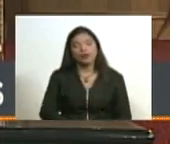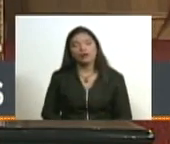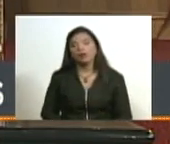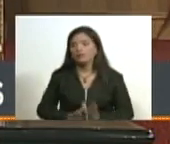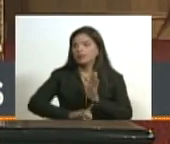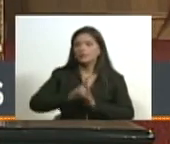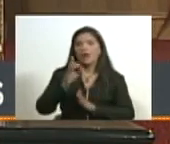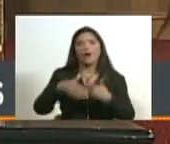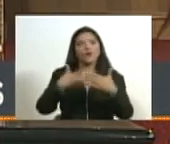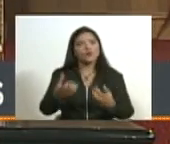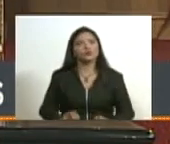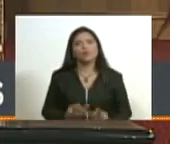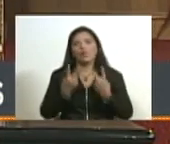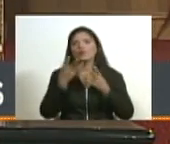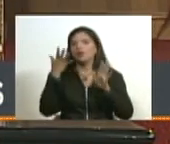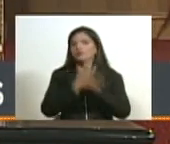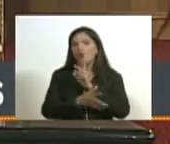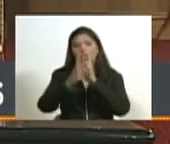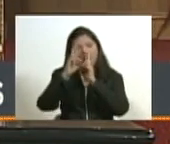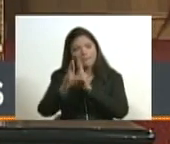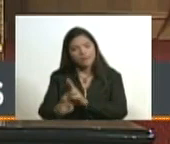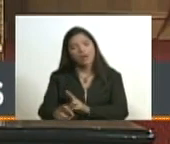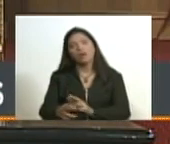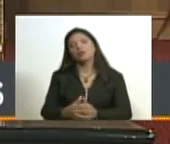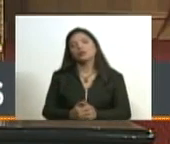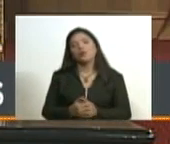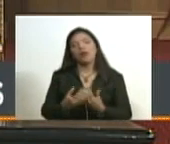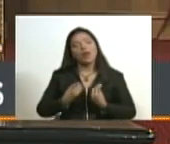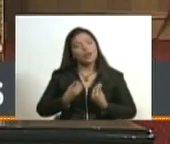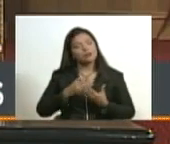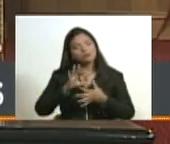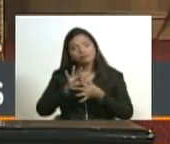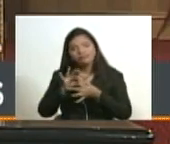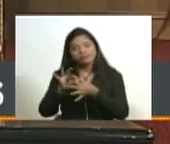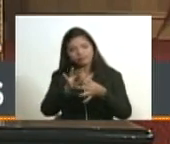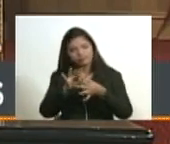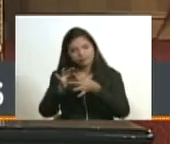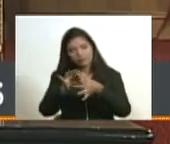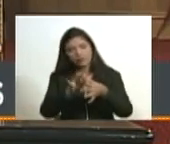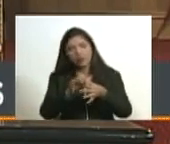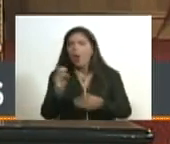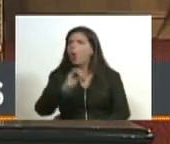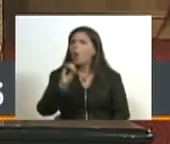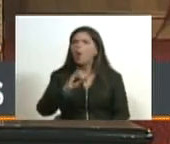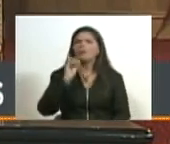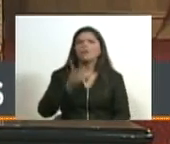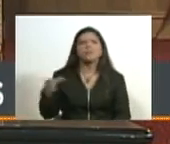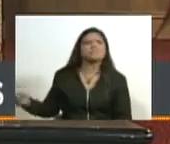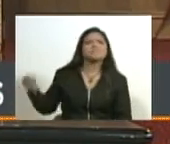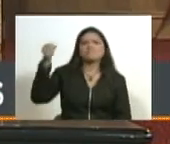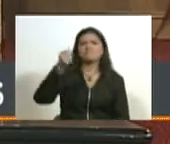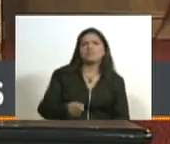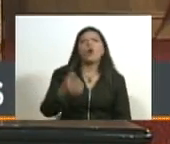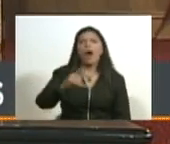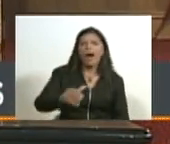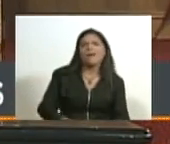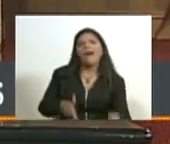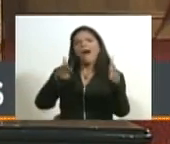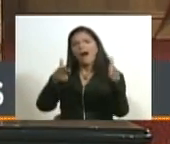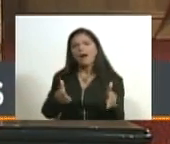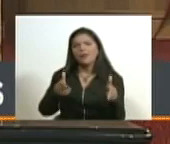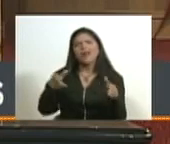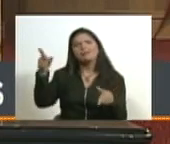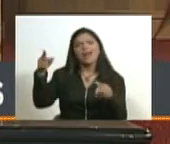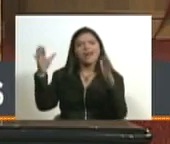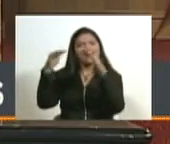desarrolle su vida en base al respeto, a la armonía. ¿O es que se tienen que imponer los que tienen más armas, como en Trípoli, en Libia,